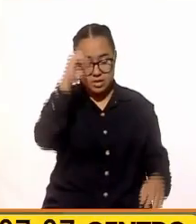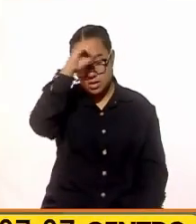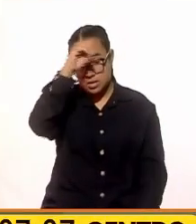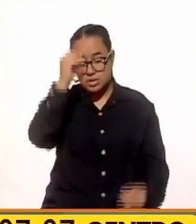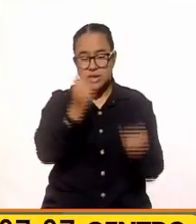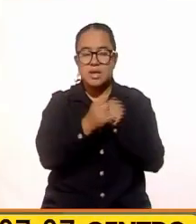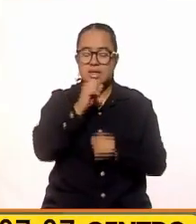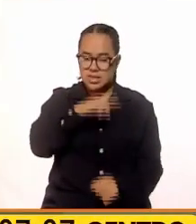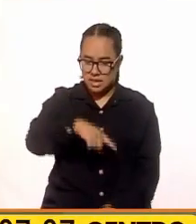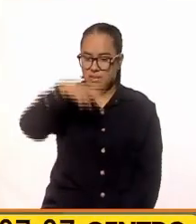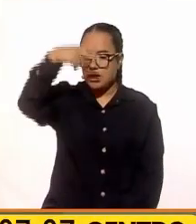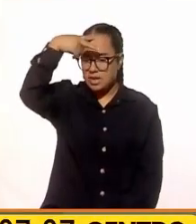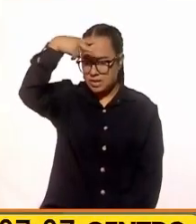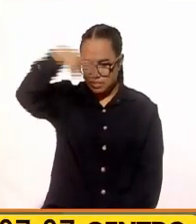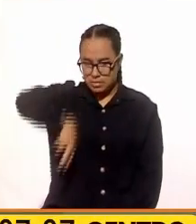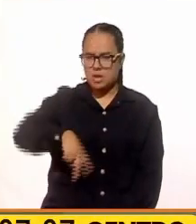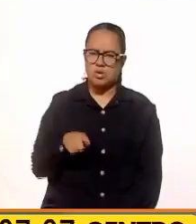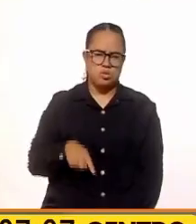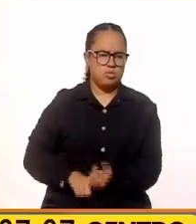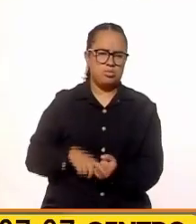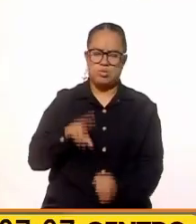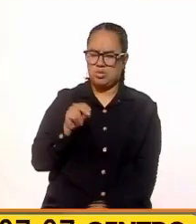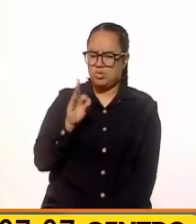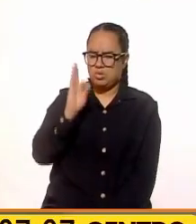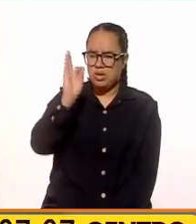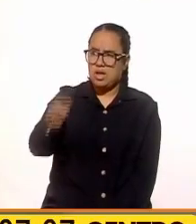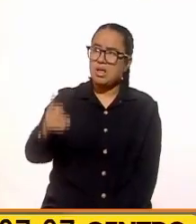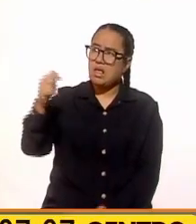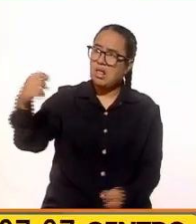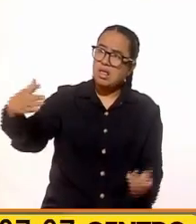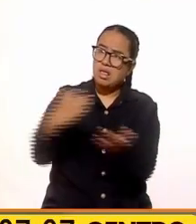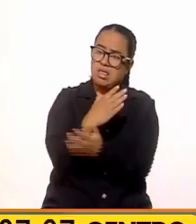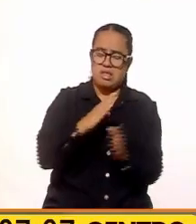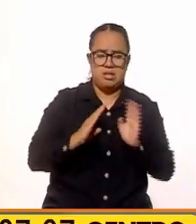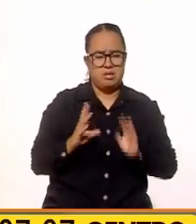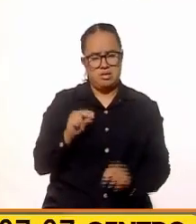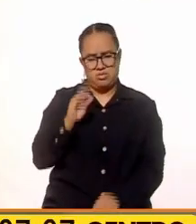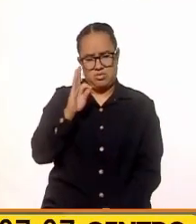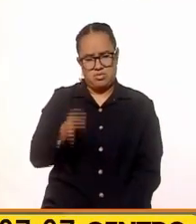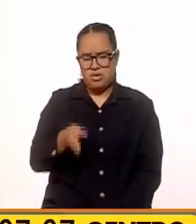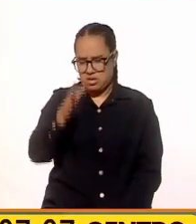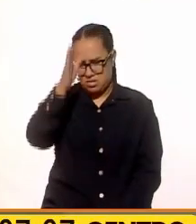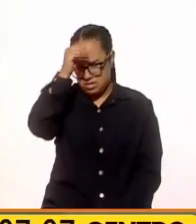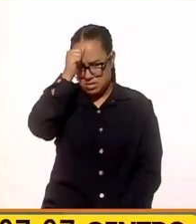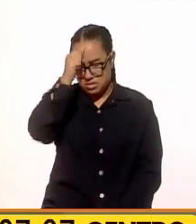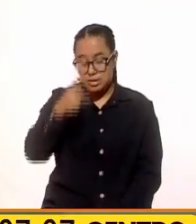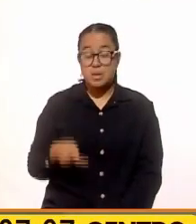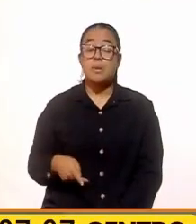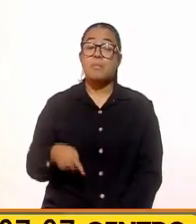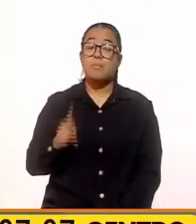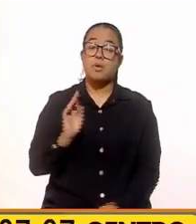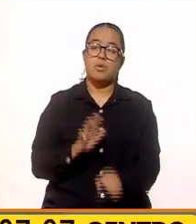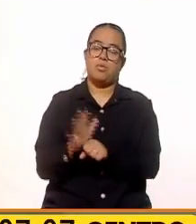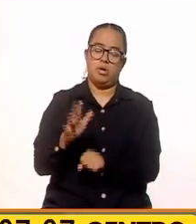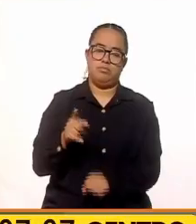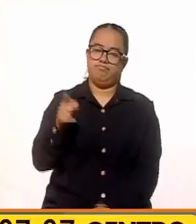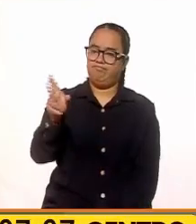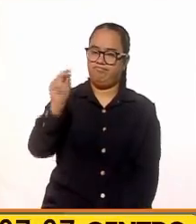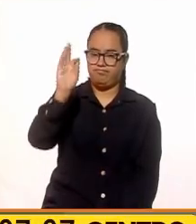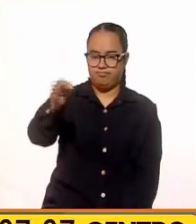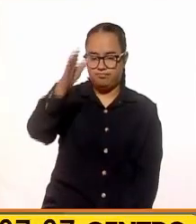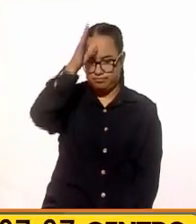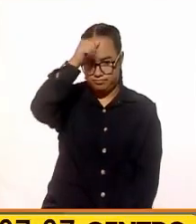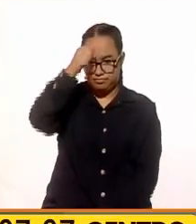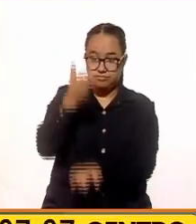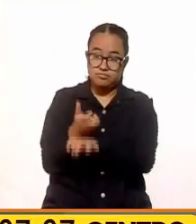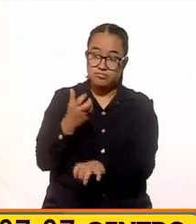también México, en rechazo a la intervención, pero implícitamente en rechazo a este poder unilateral